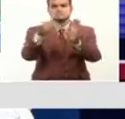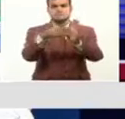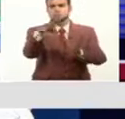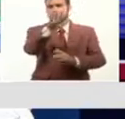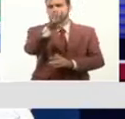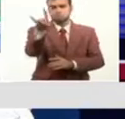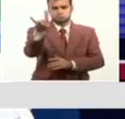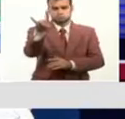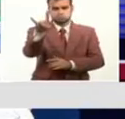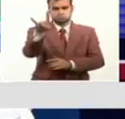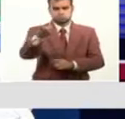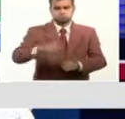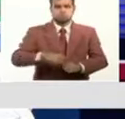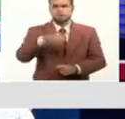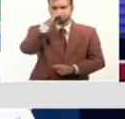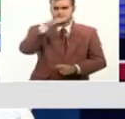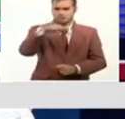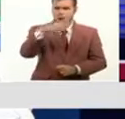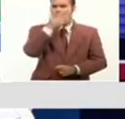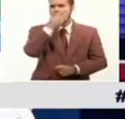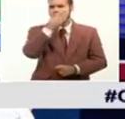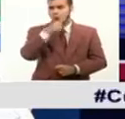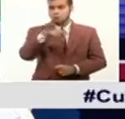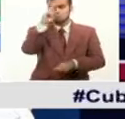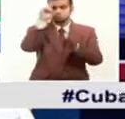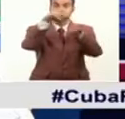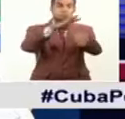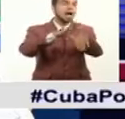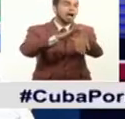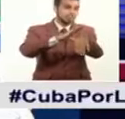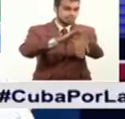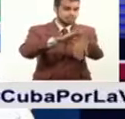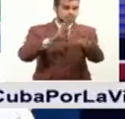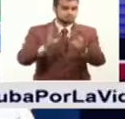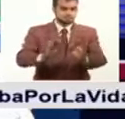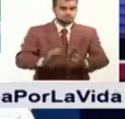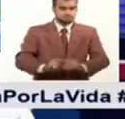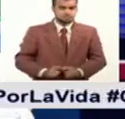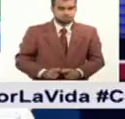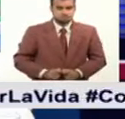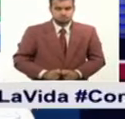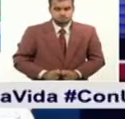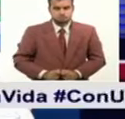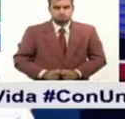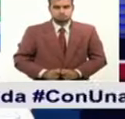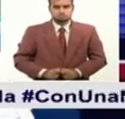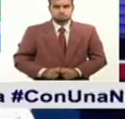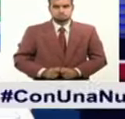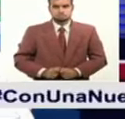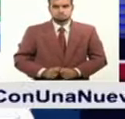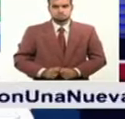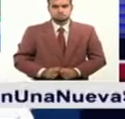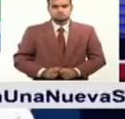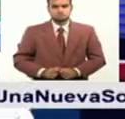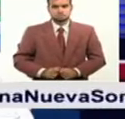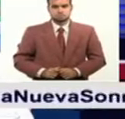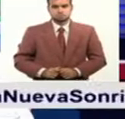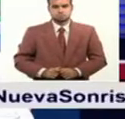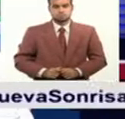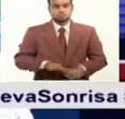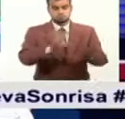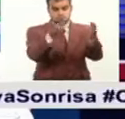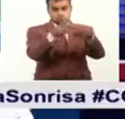1.049 niños jóvenes lactantes que se encuentran ingresados positivos a la COVID. Y de esos